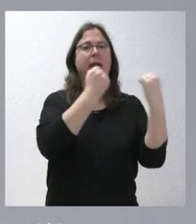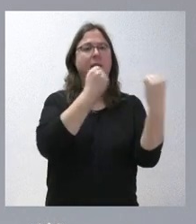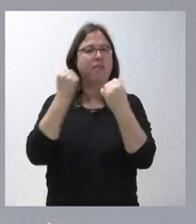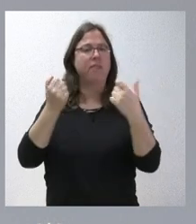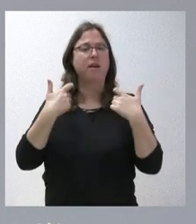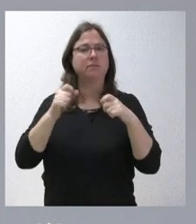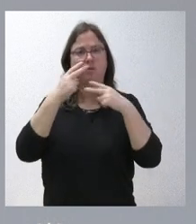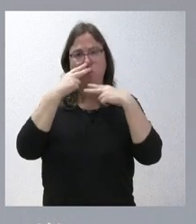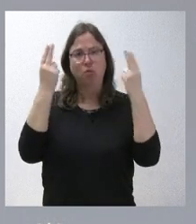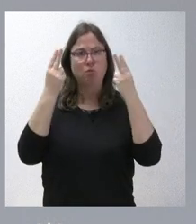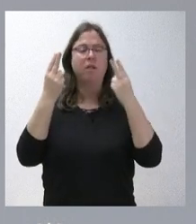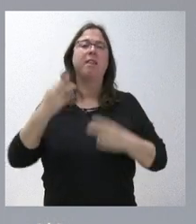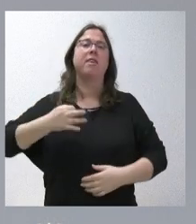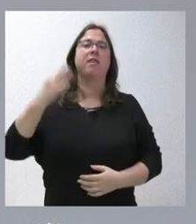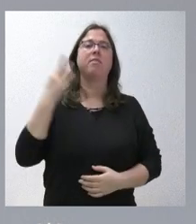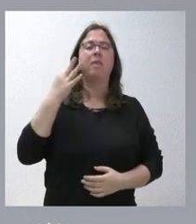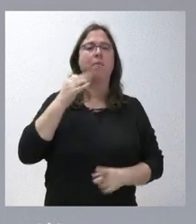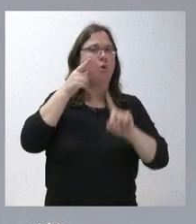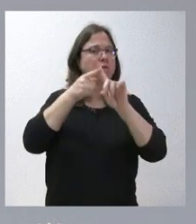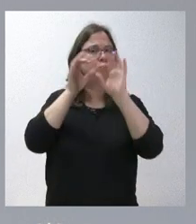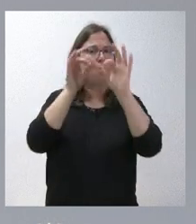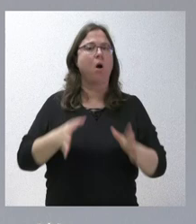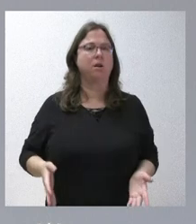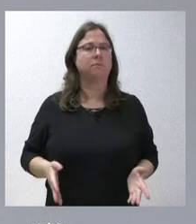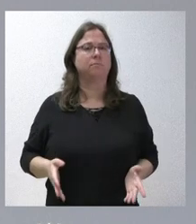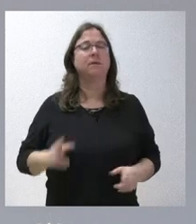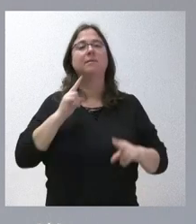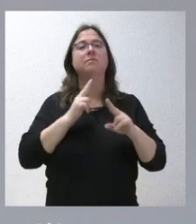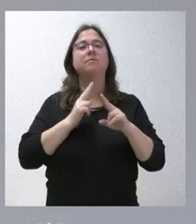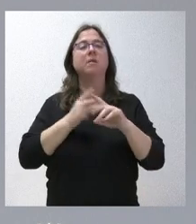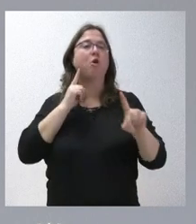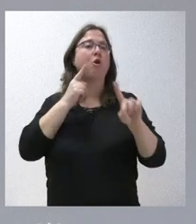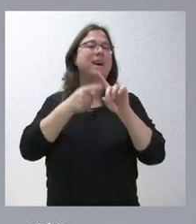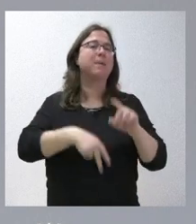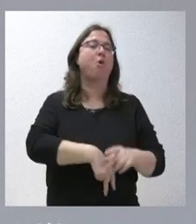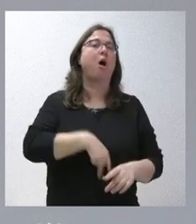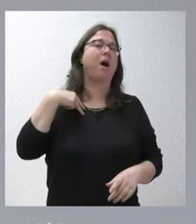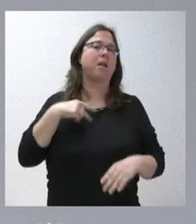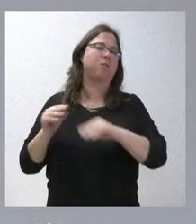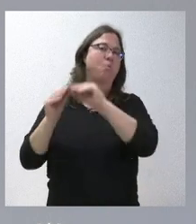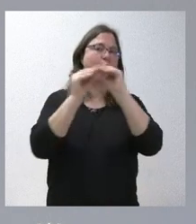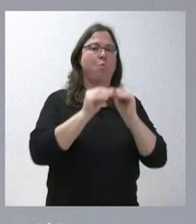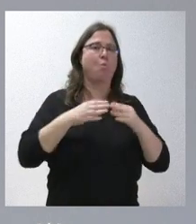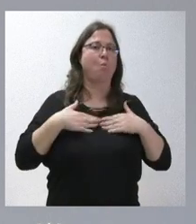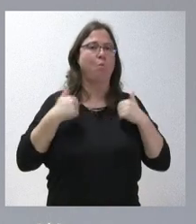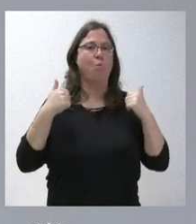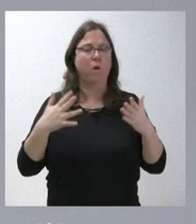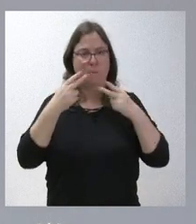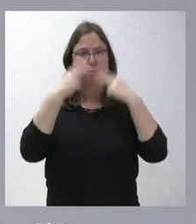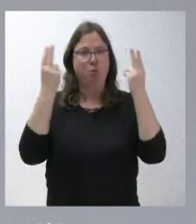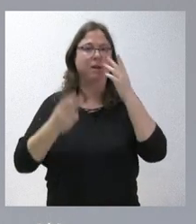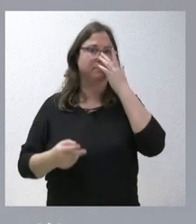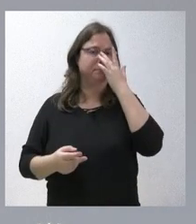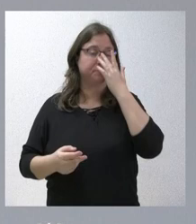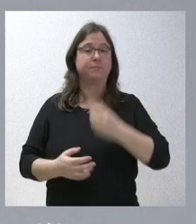público debe tener ese objeto es un objeto general a cualquier entidad eh pública